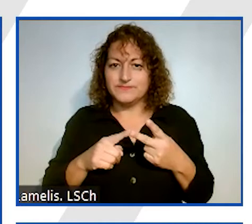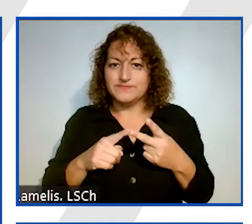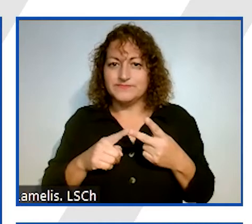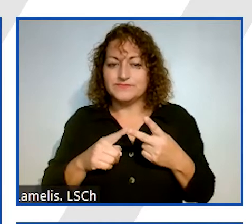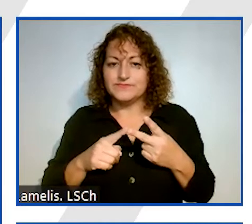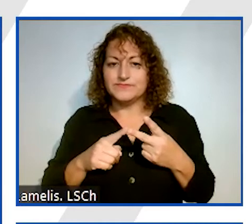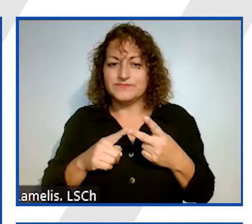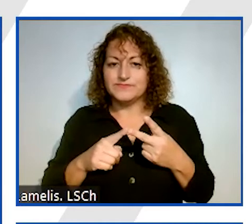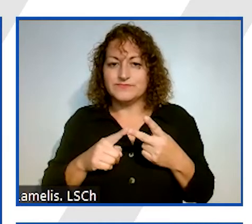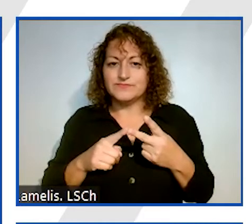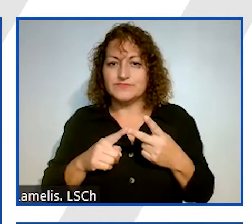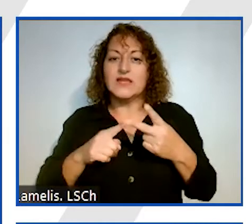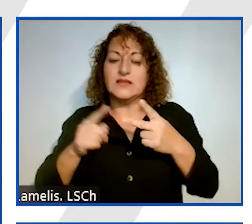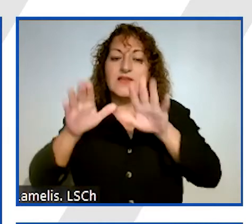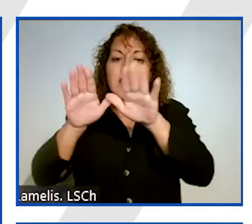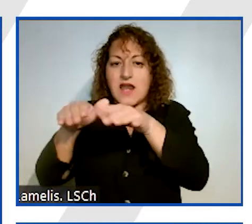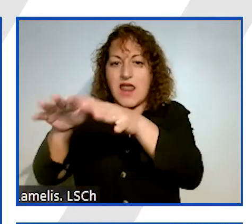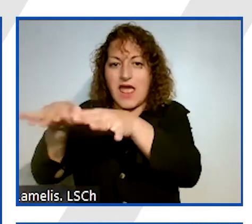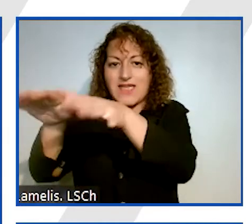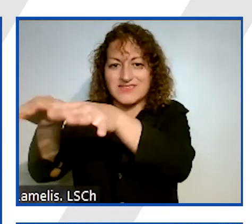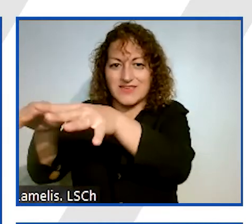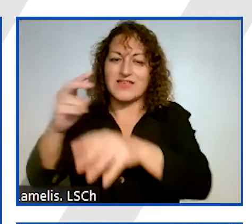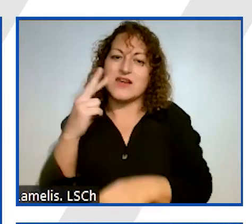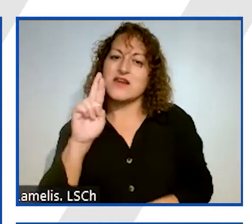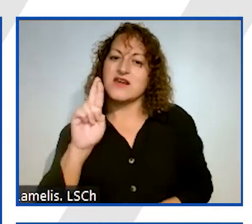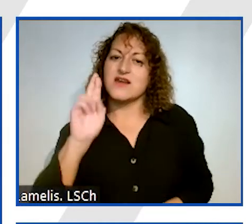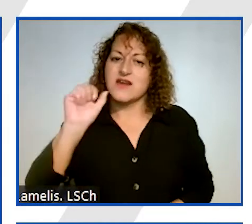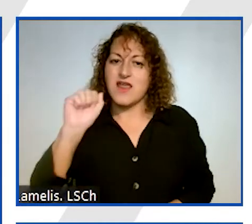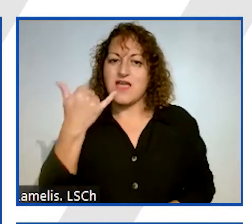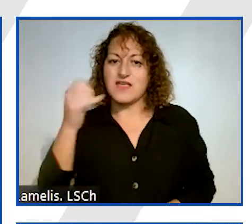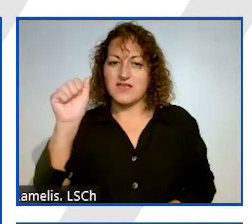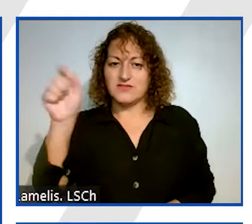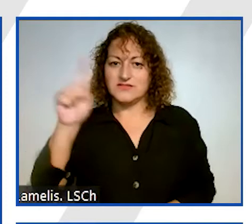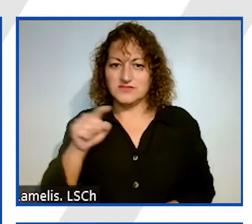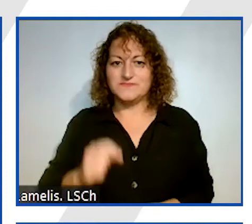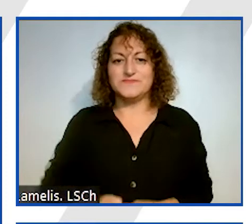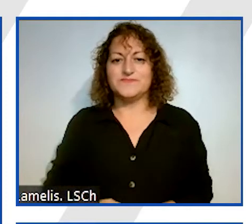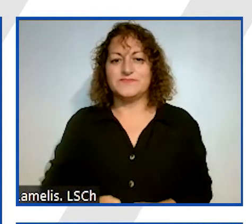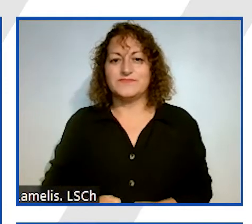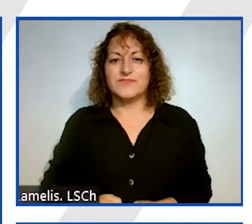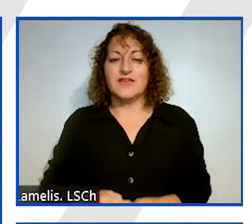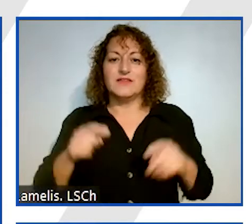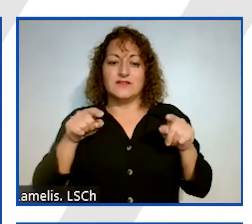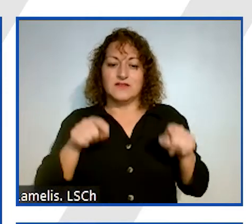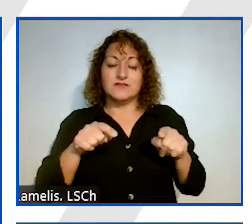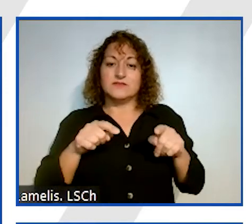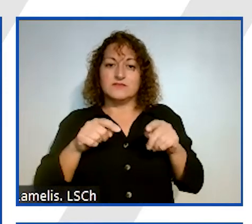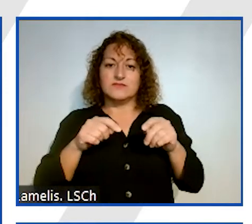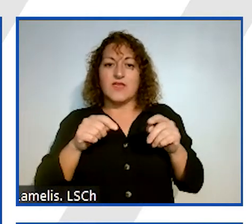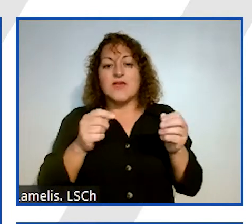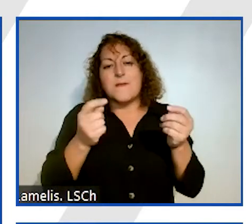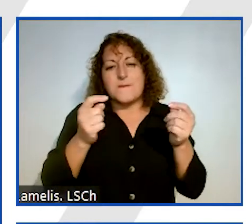Tenemos 2 clases, los tiburones y las rayas, que son, en el contexto de la evolución, son